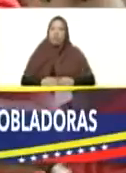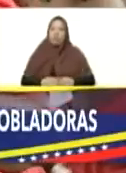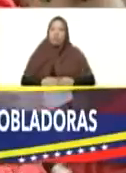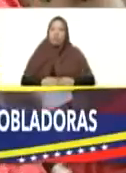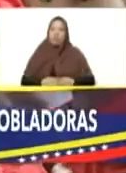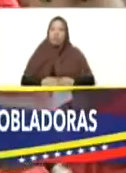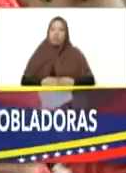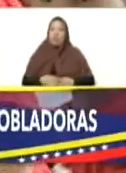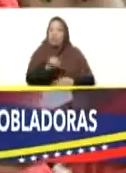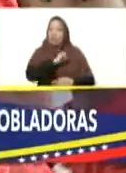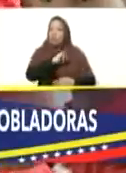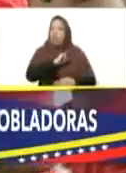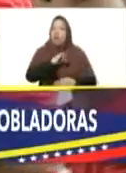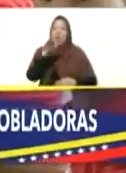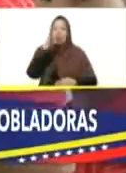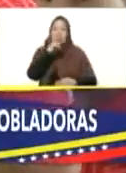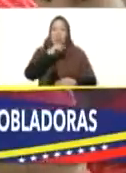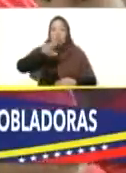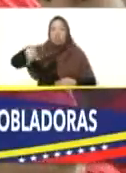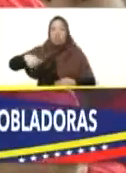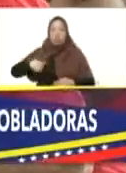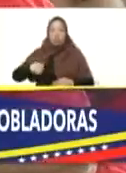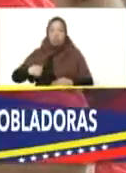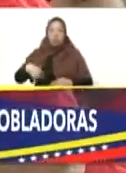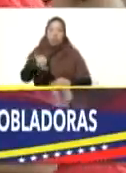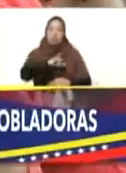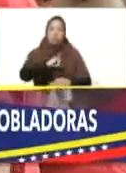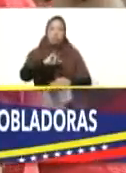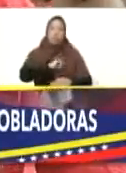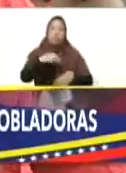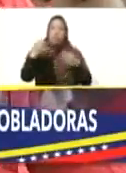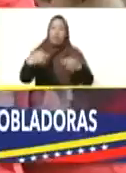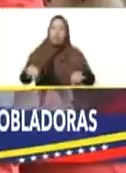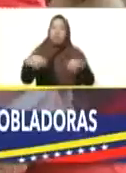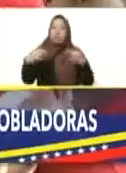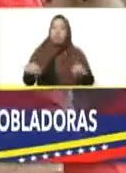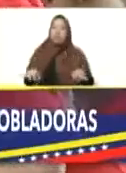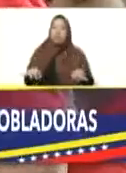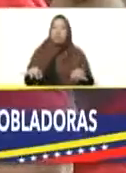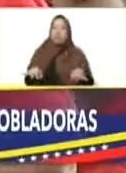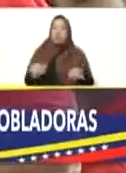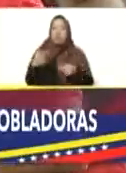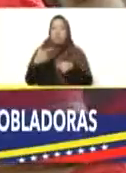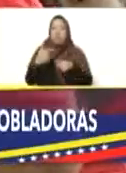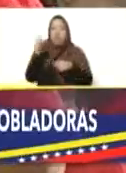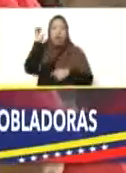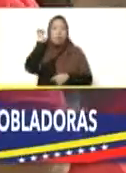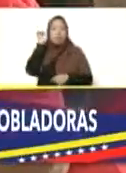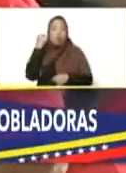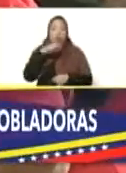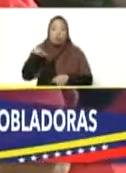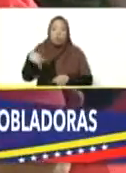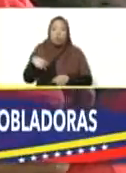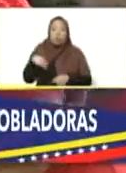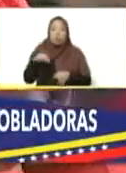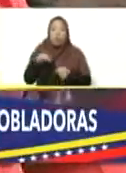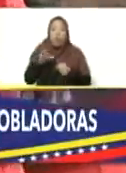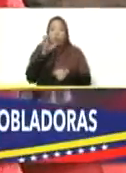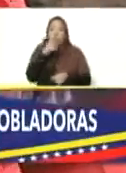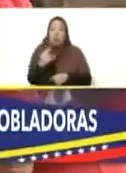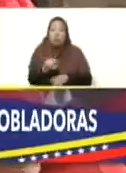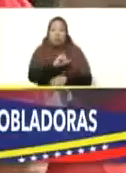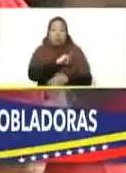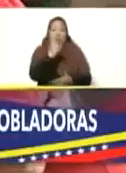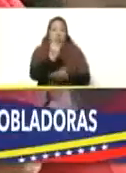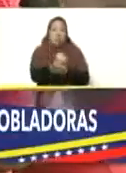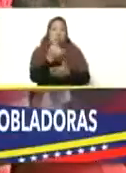inedificable diría yo porque a nosotros no nos identificaban con nada nosotros siempre nos ponían a un lado nosotros no teníamos identidad no